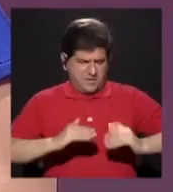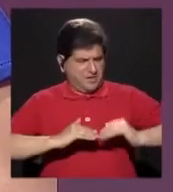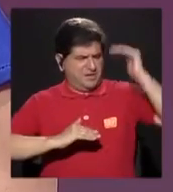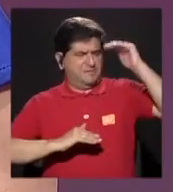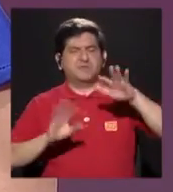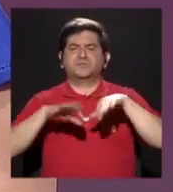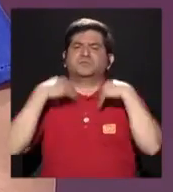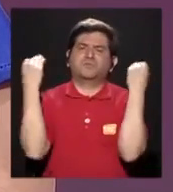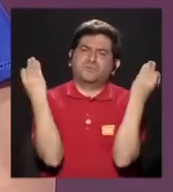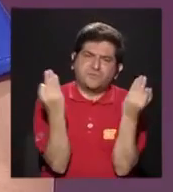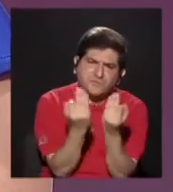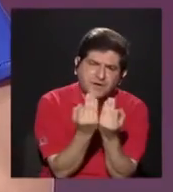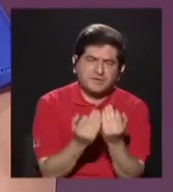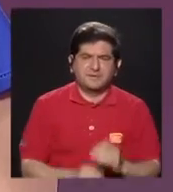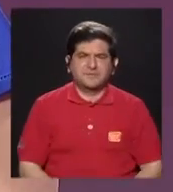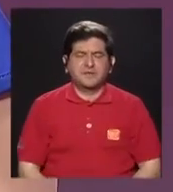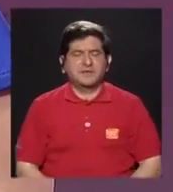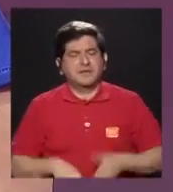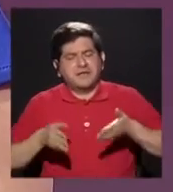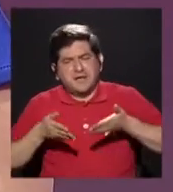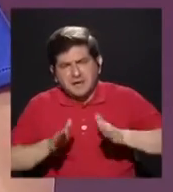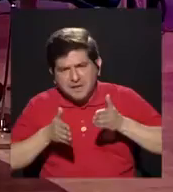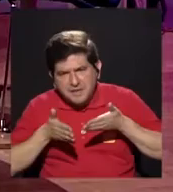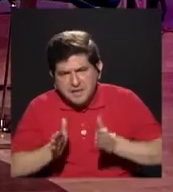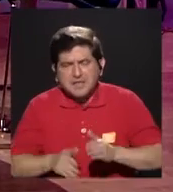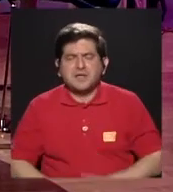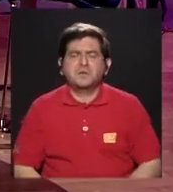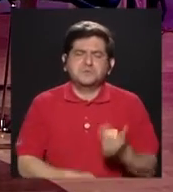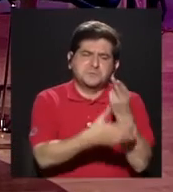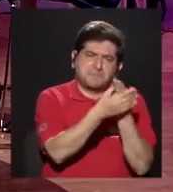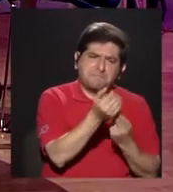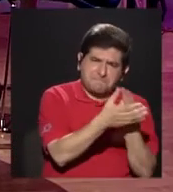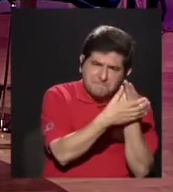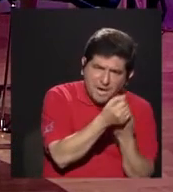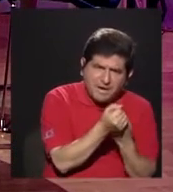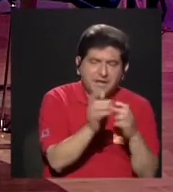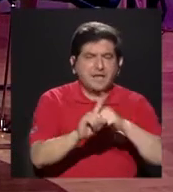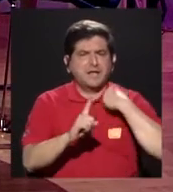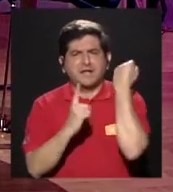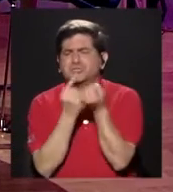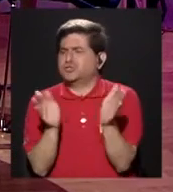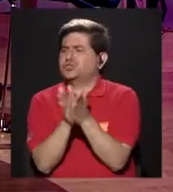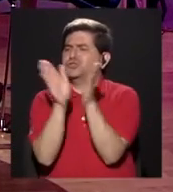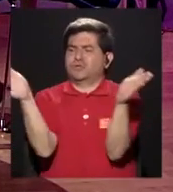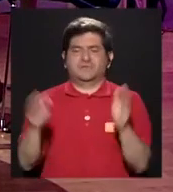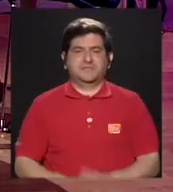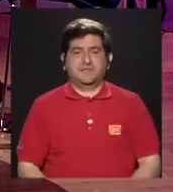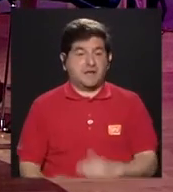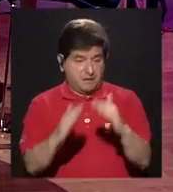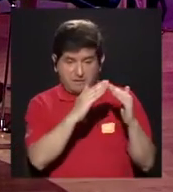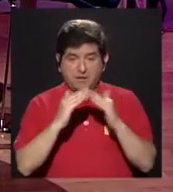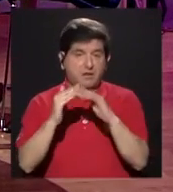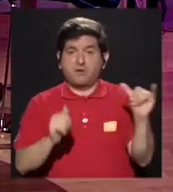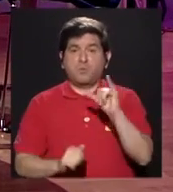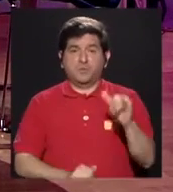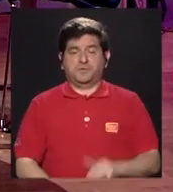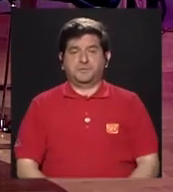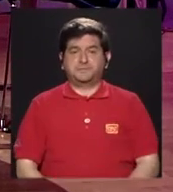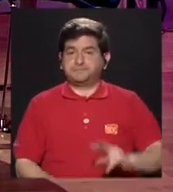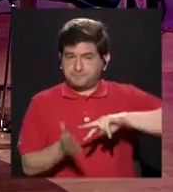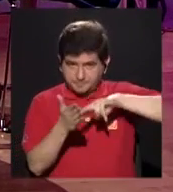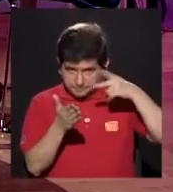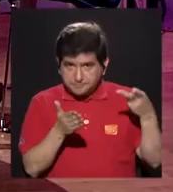nuestras familias dentro de los hijos e hijas en nuestras parejas en la sociedad en general en nuestra comunidad con lo cual